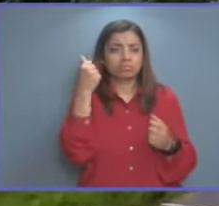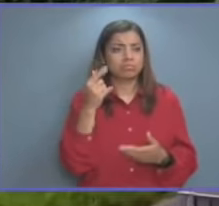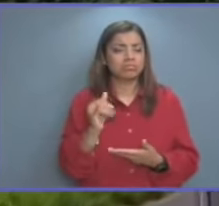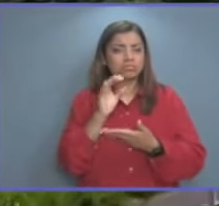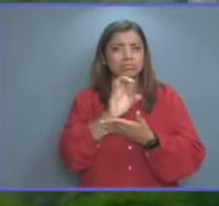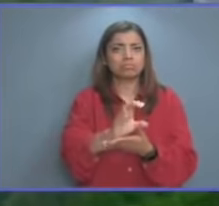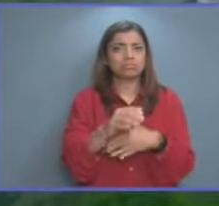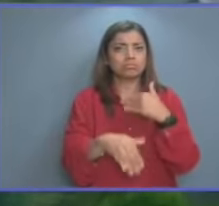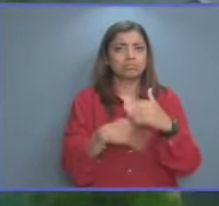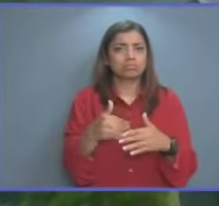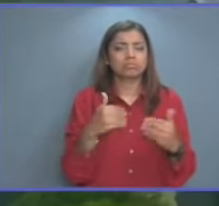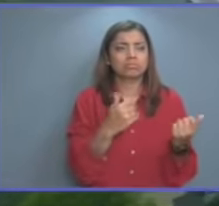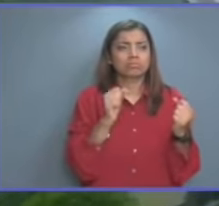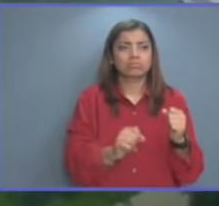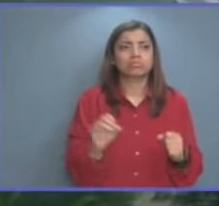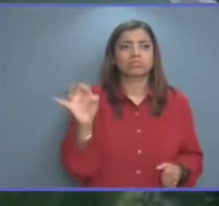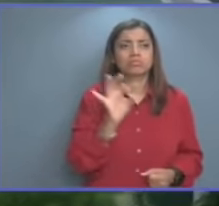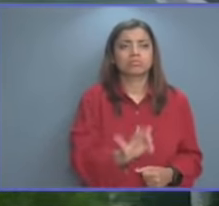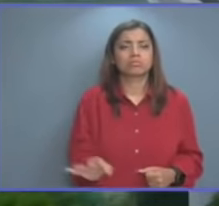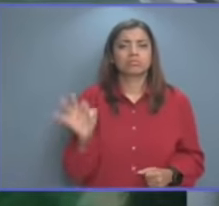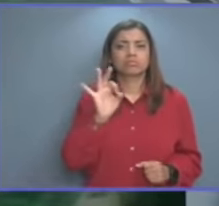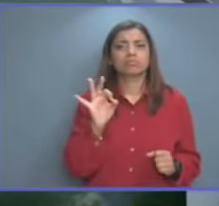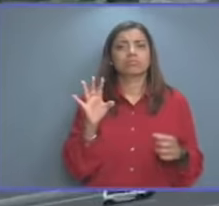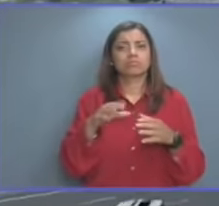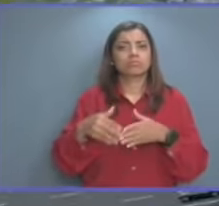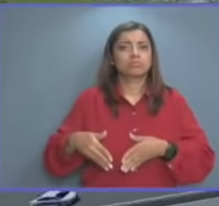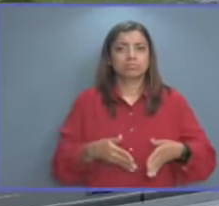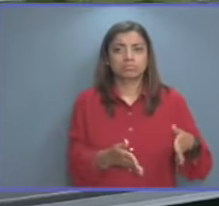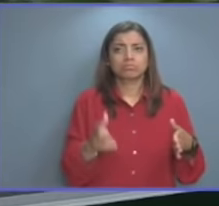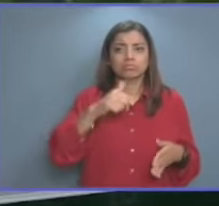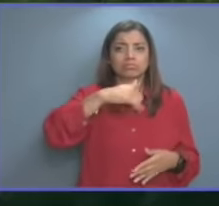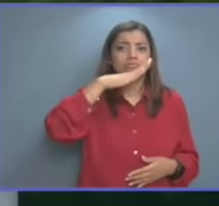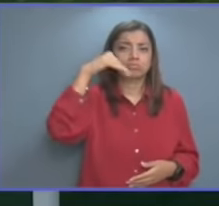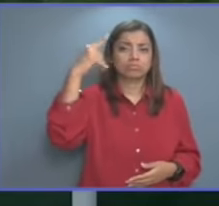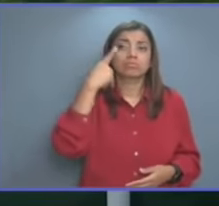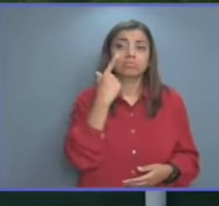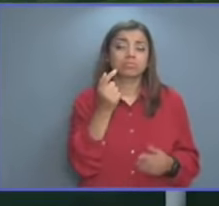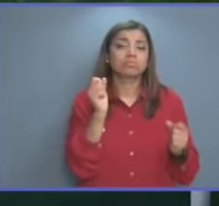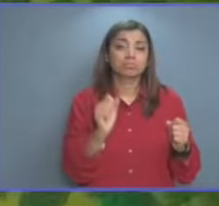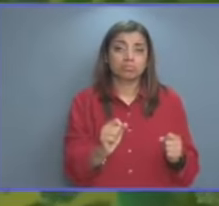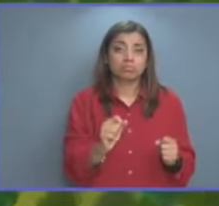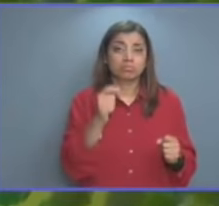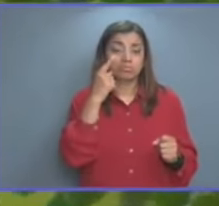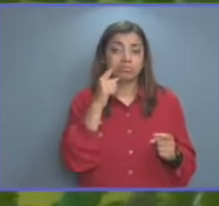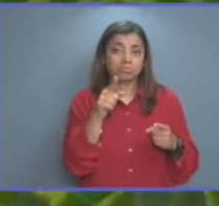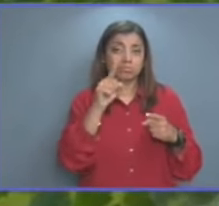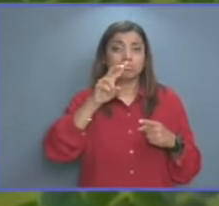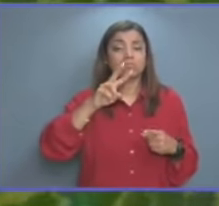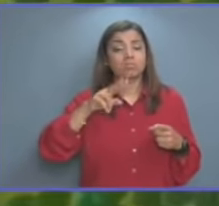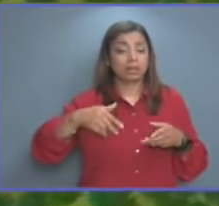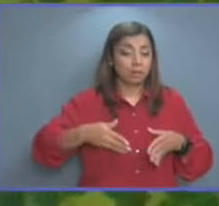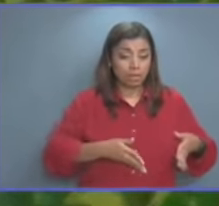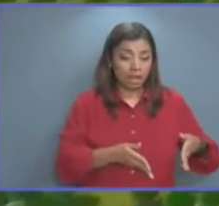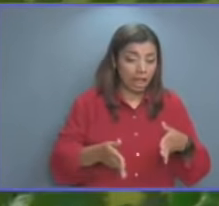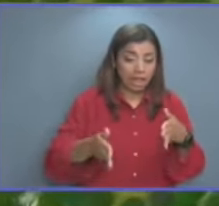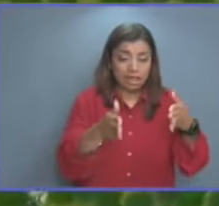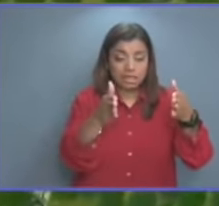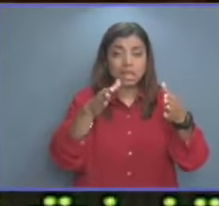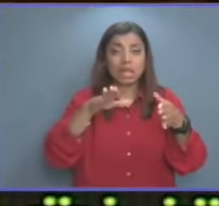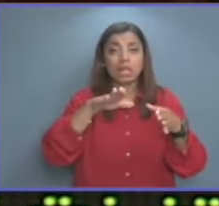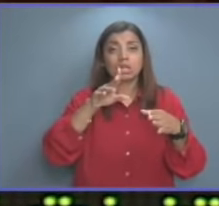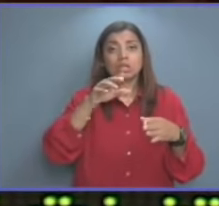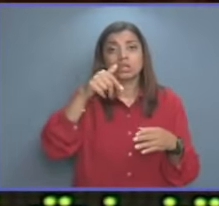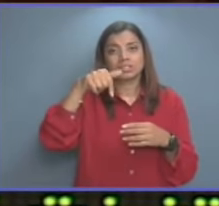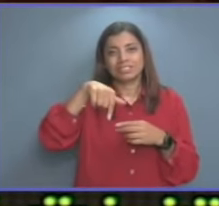infraestructura y mejoramiento de la conectividad vial del país por medio de obras como el viaducto y ampliación de carreteras los